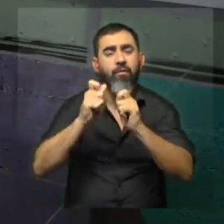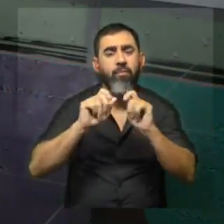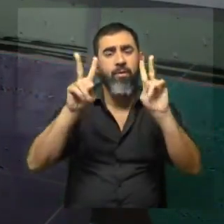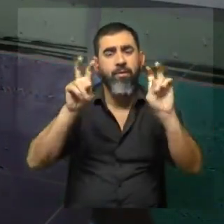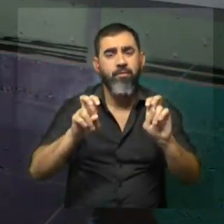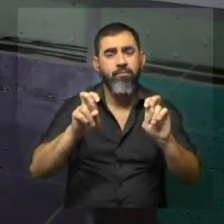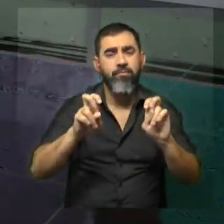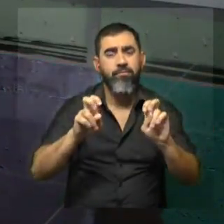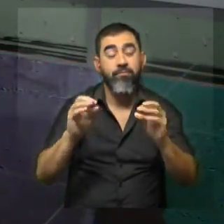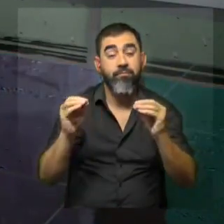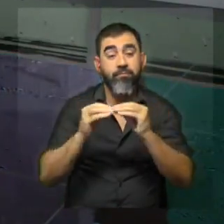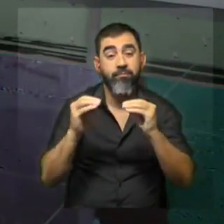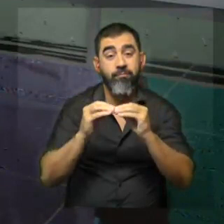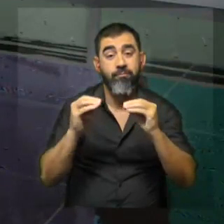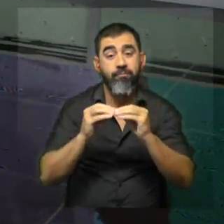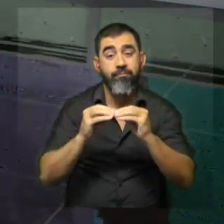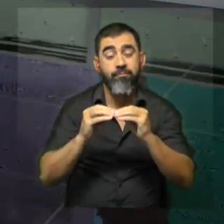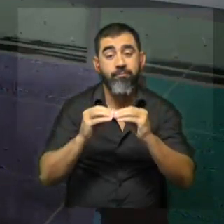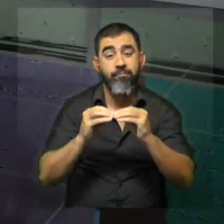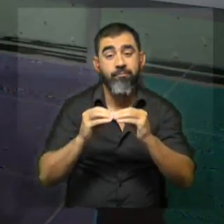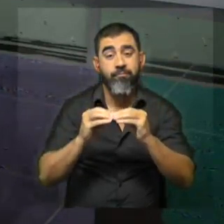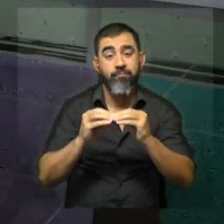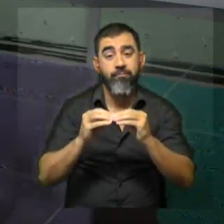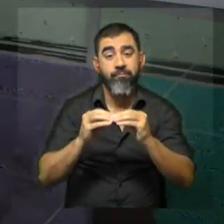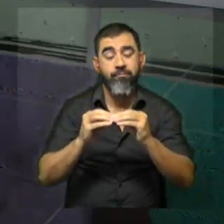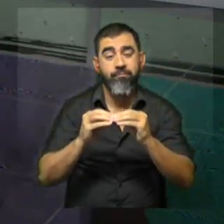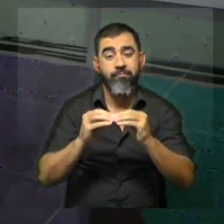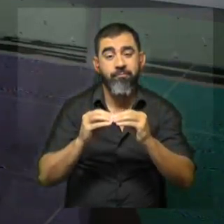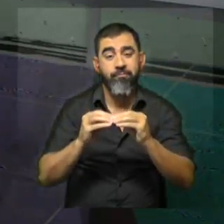porque una Pilar Teijeiro. Se vio así